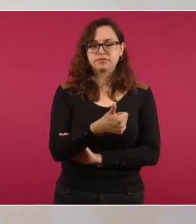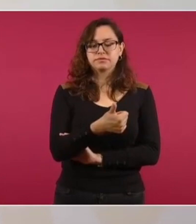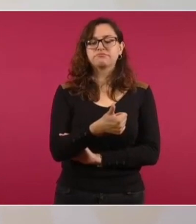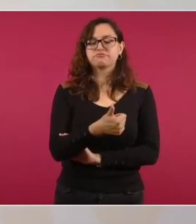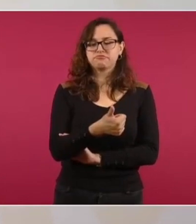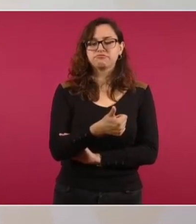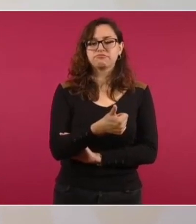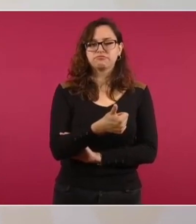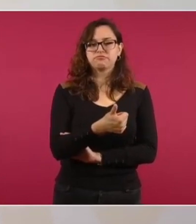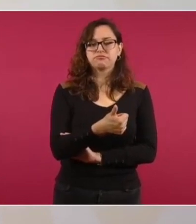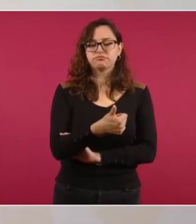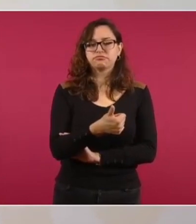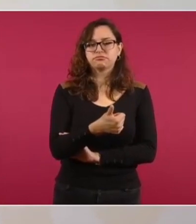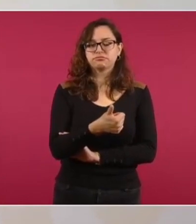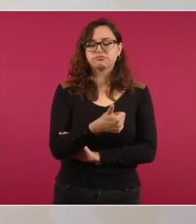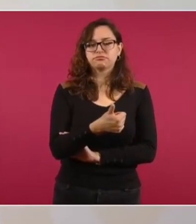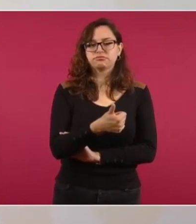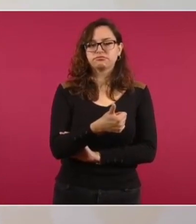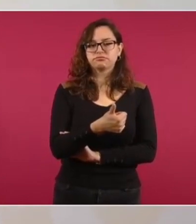96,